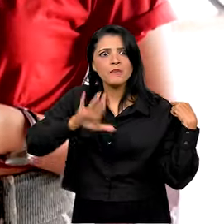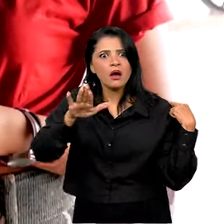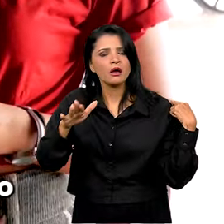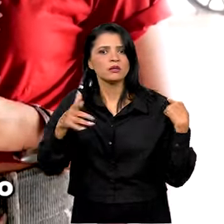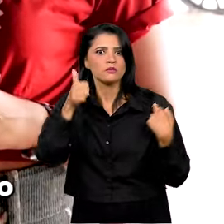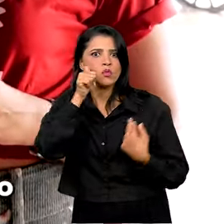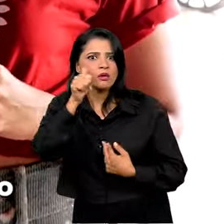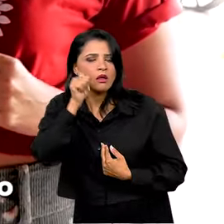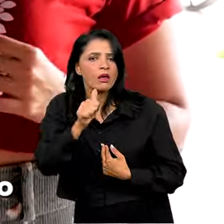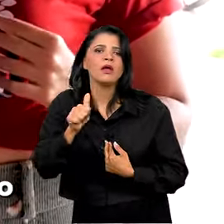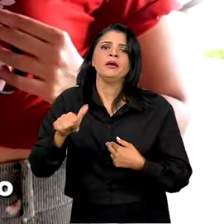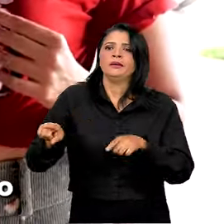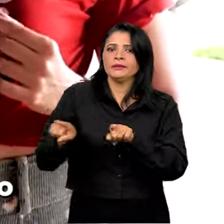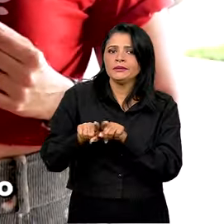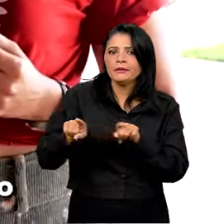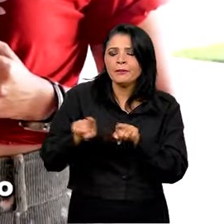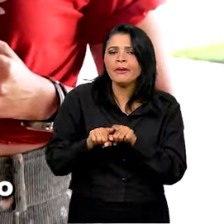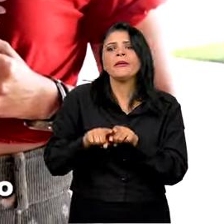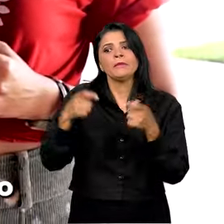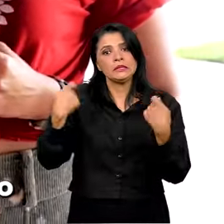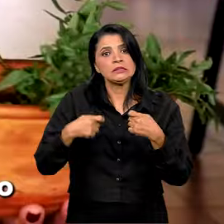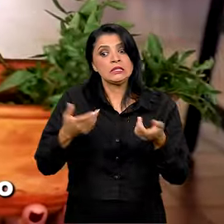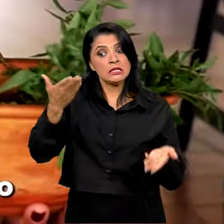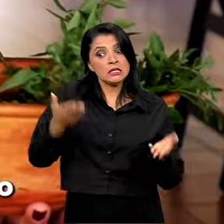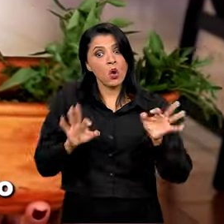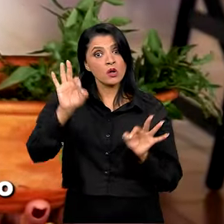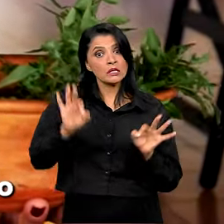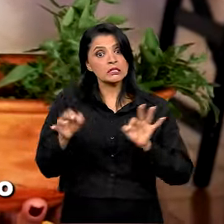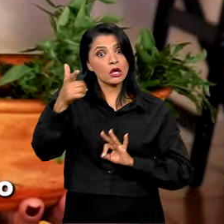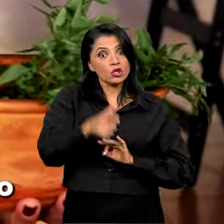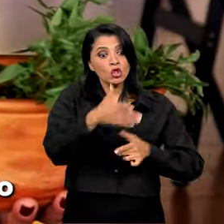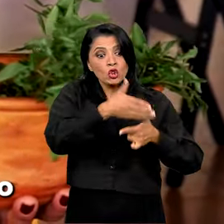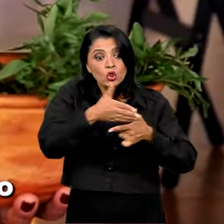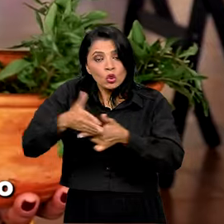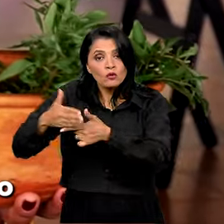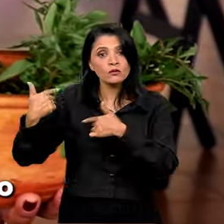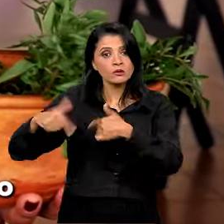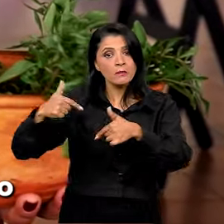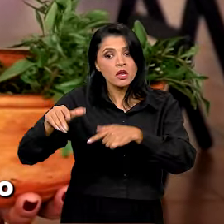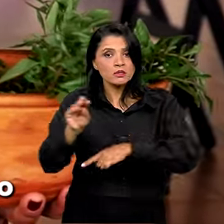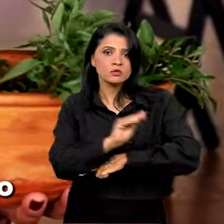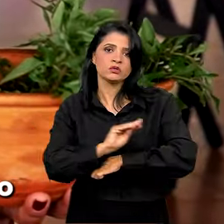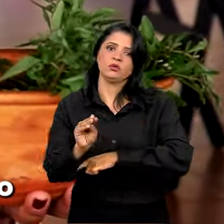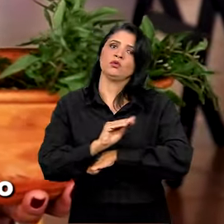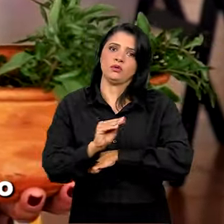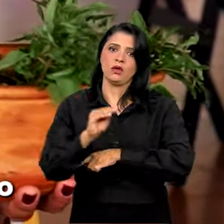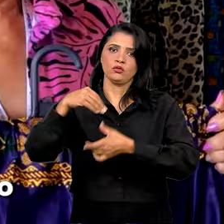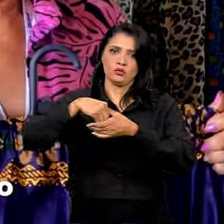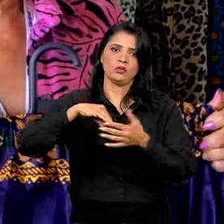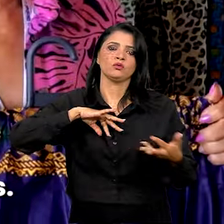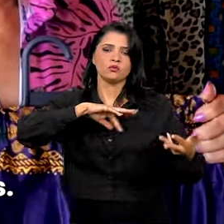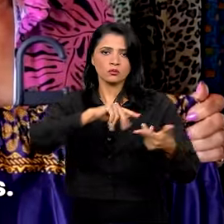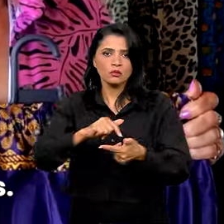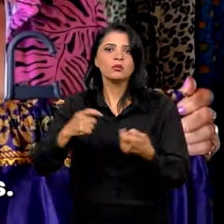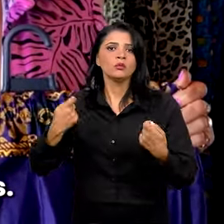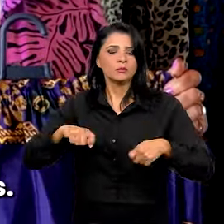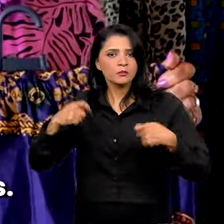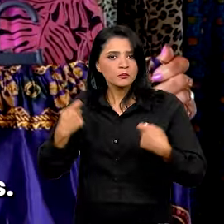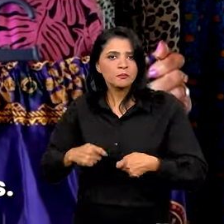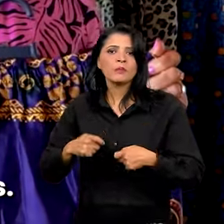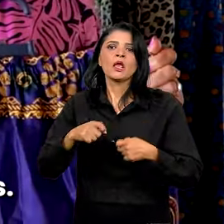mujeres se trata de redistribuir y hac al mundo